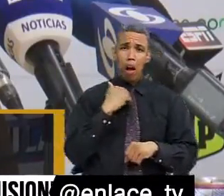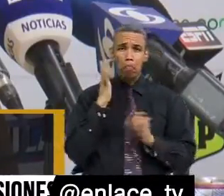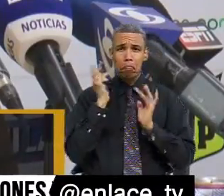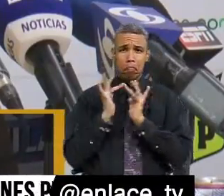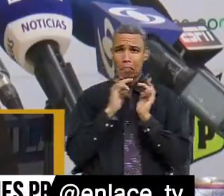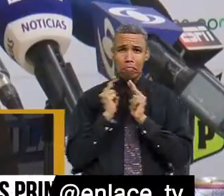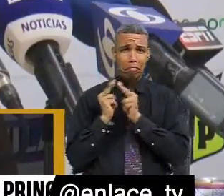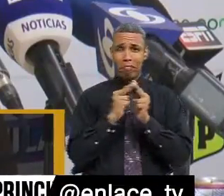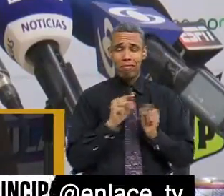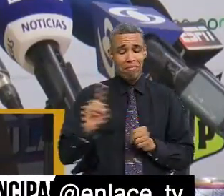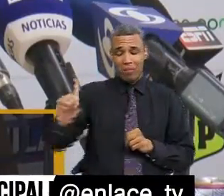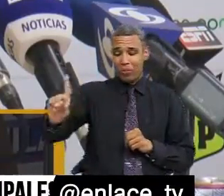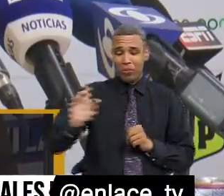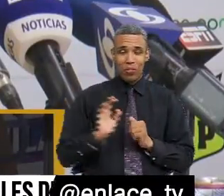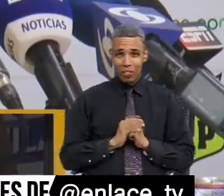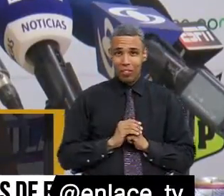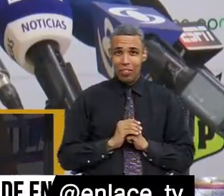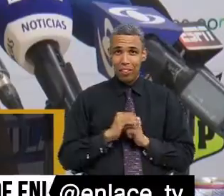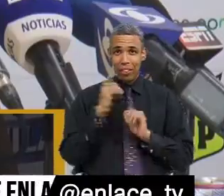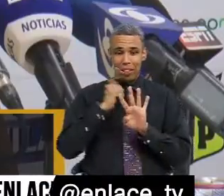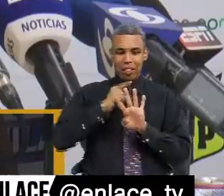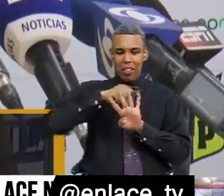Felipe Aguilar llegó de la selección,